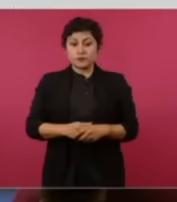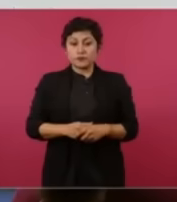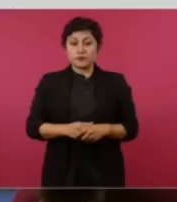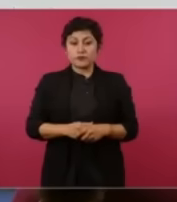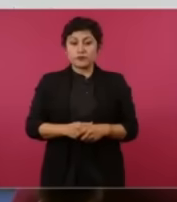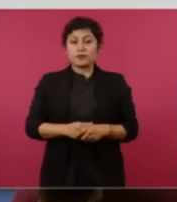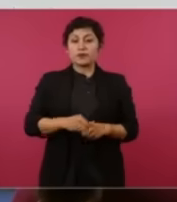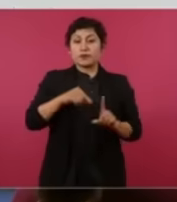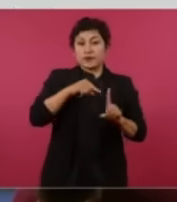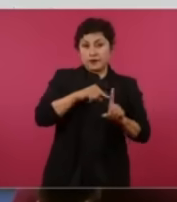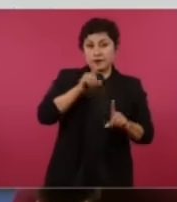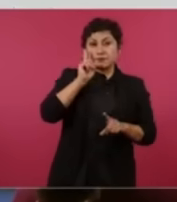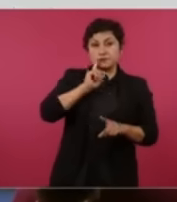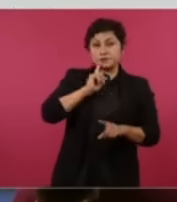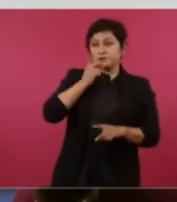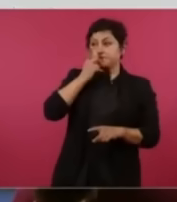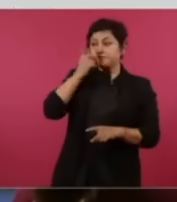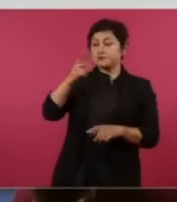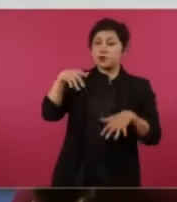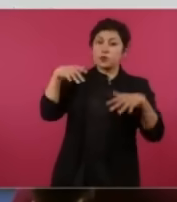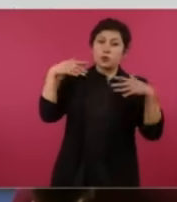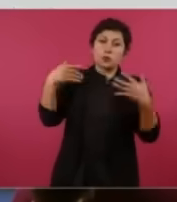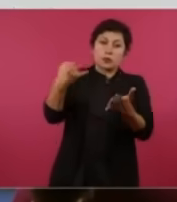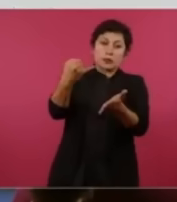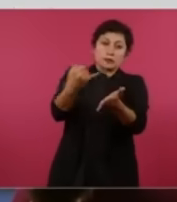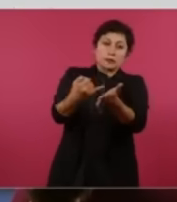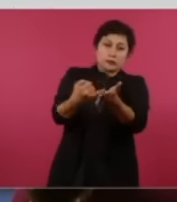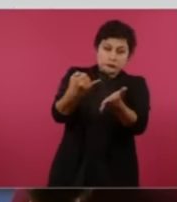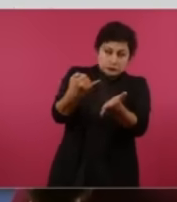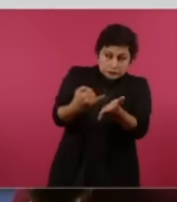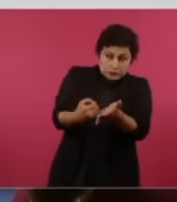La maestra dice impuestos, la laboral, ¿no?